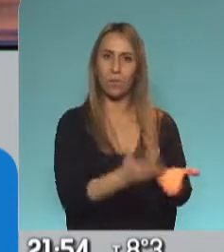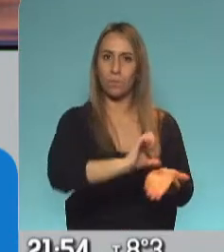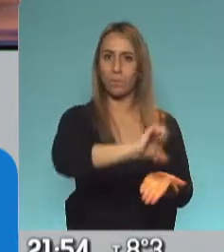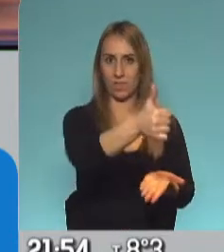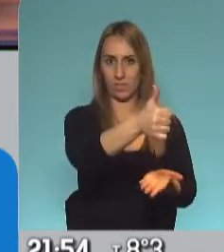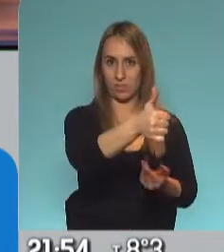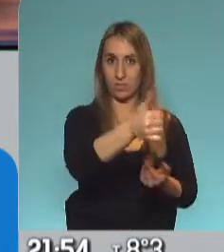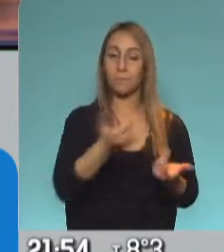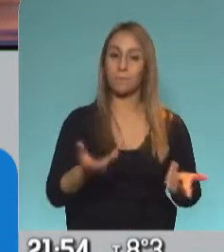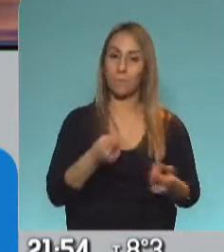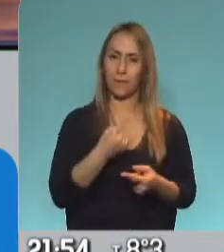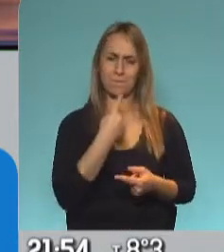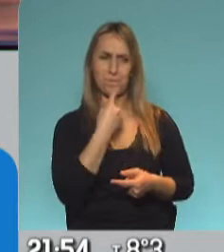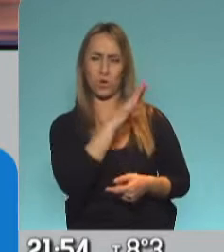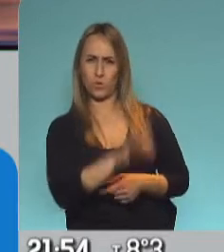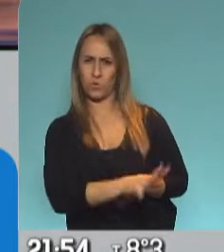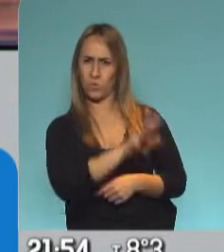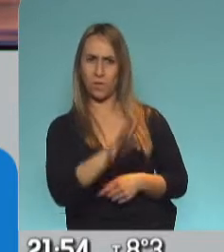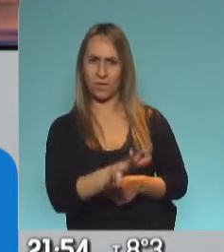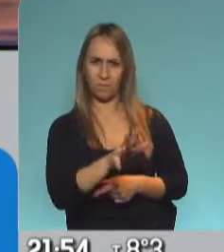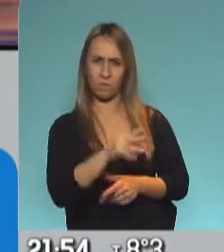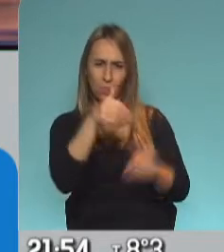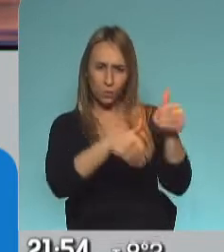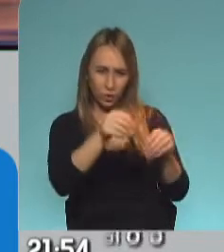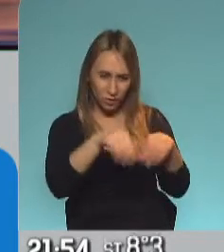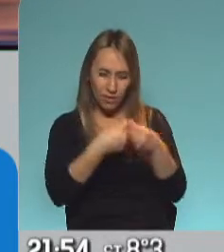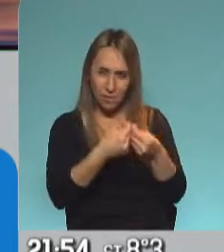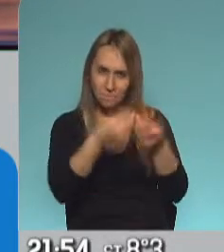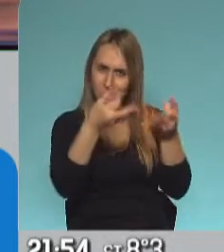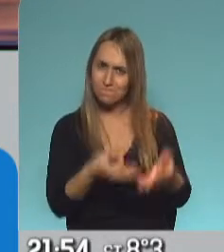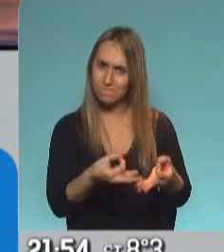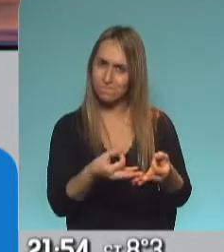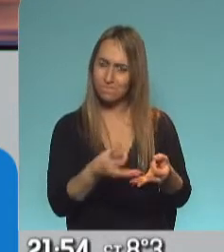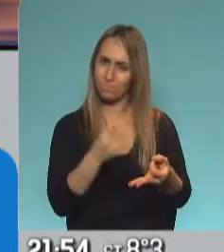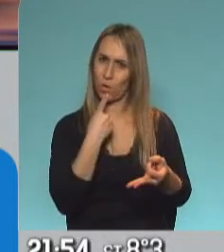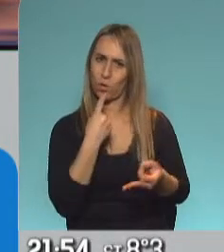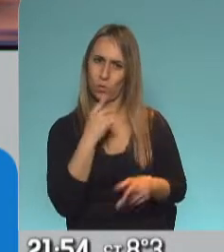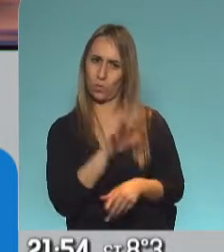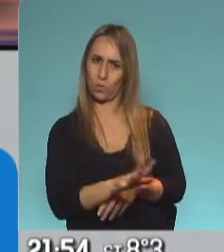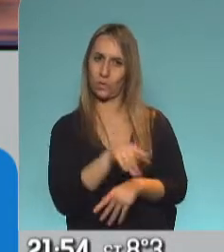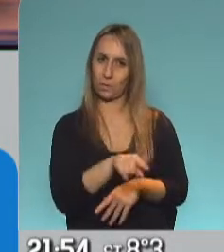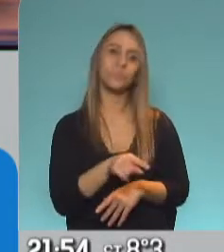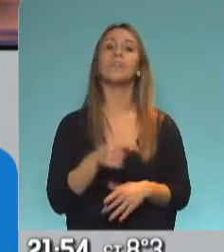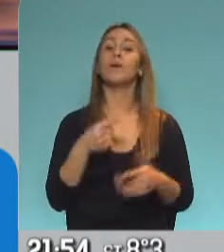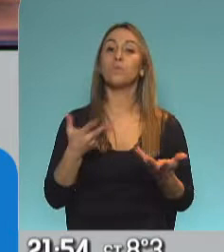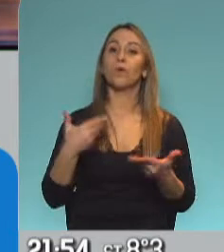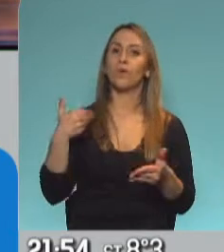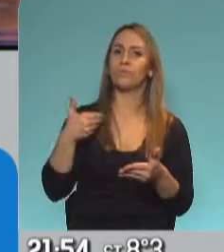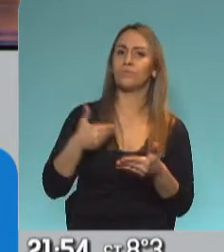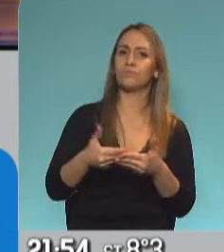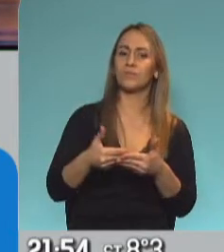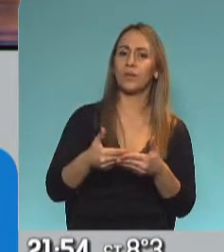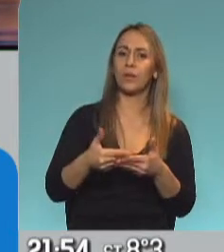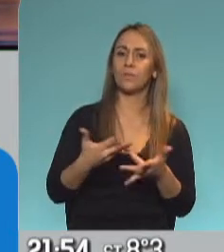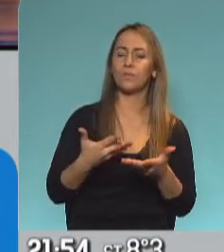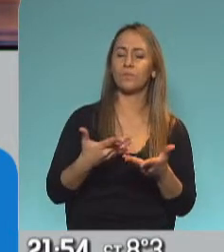lo cual hace dudar un poco de la fidelidad de ese resultado. ¿Por qué? Porque durante varias horas se suspendieron, se cortó